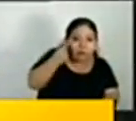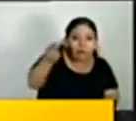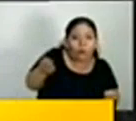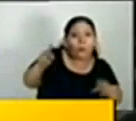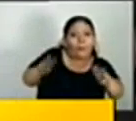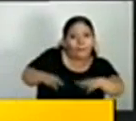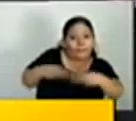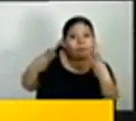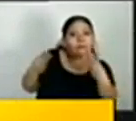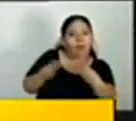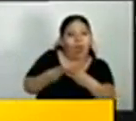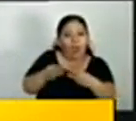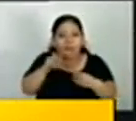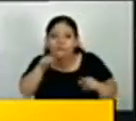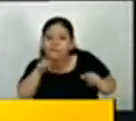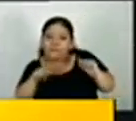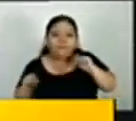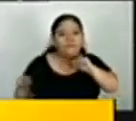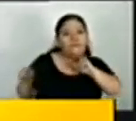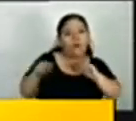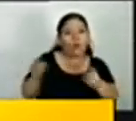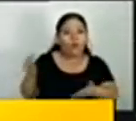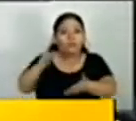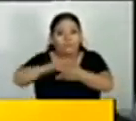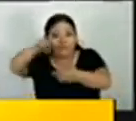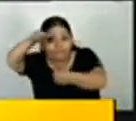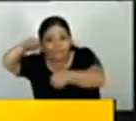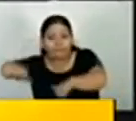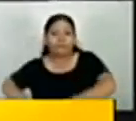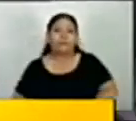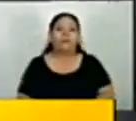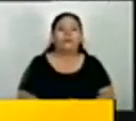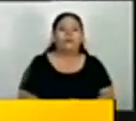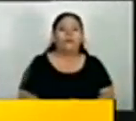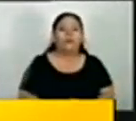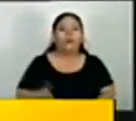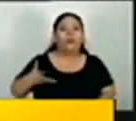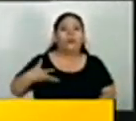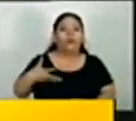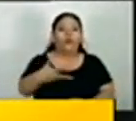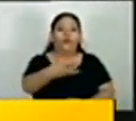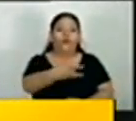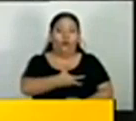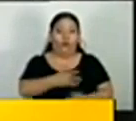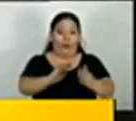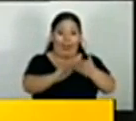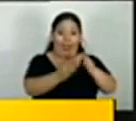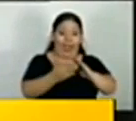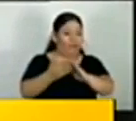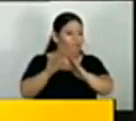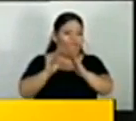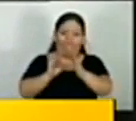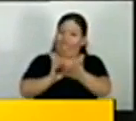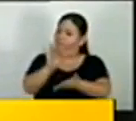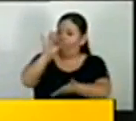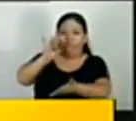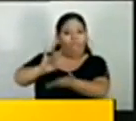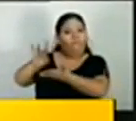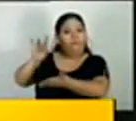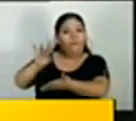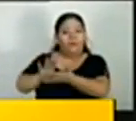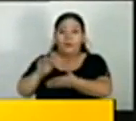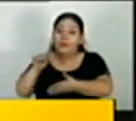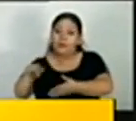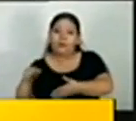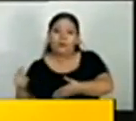de pandillas trataban de reorganizarse. Tenemos que sacar de las comunidades estos